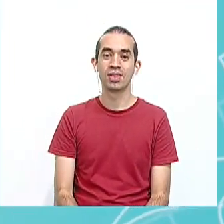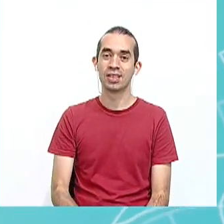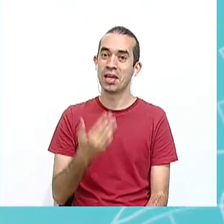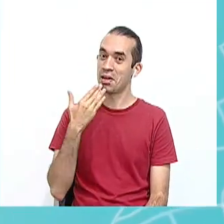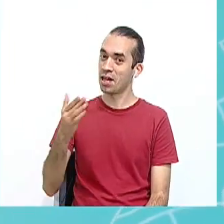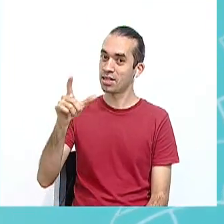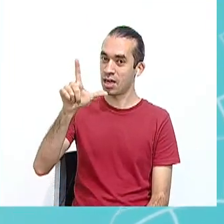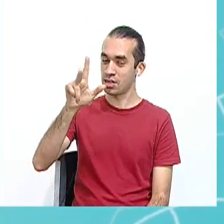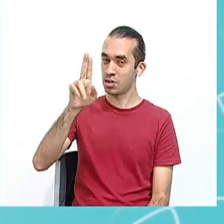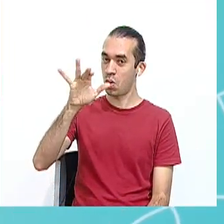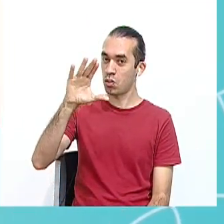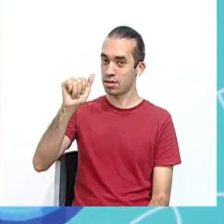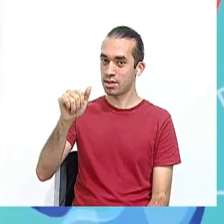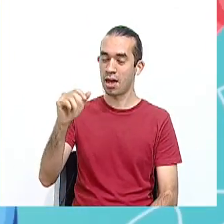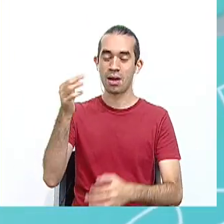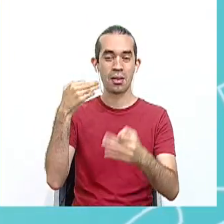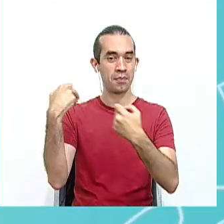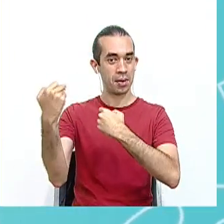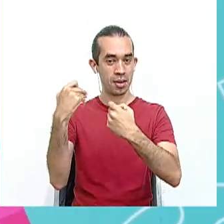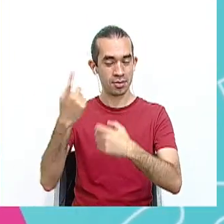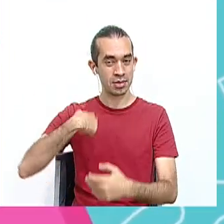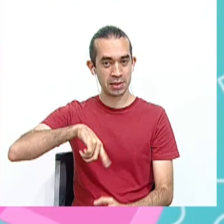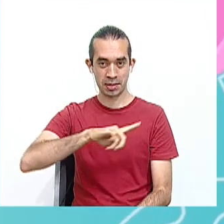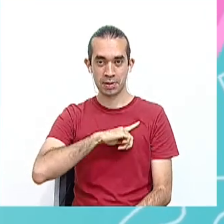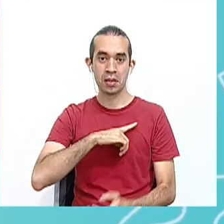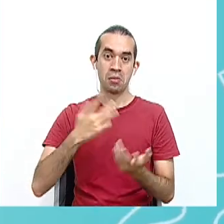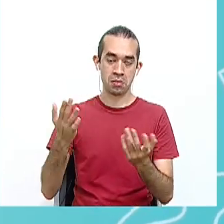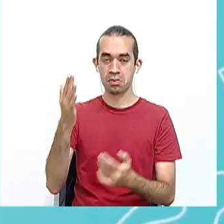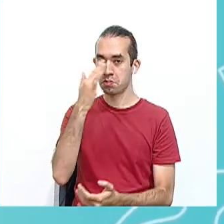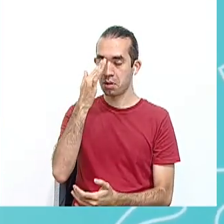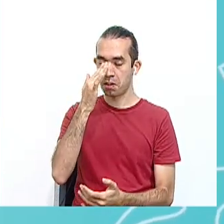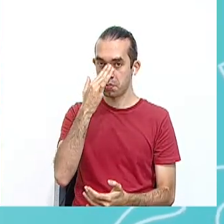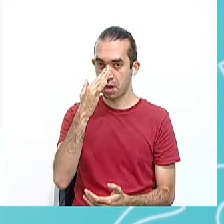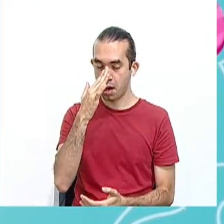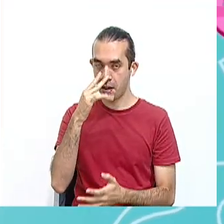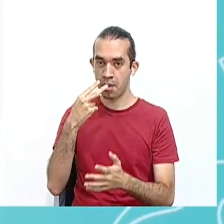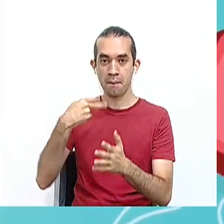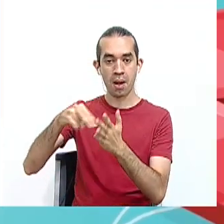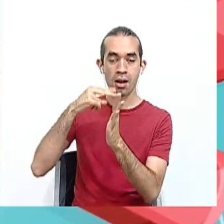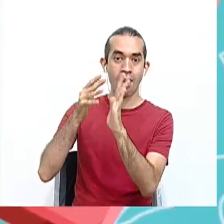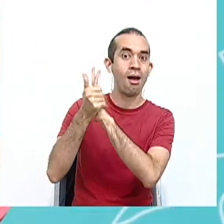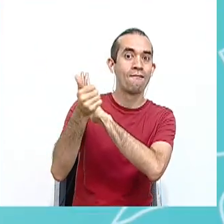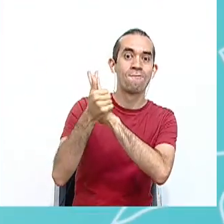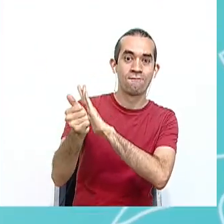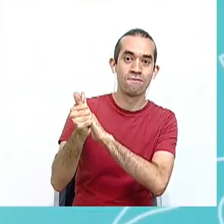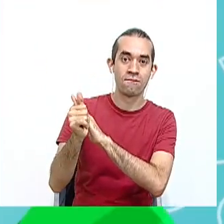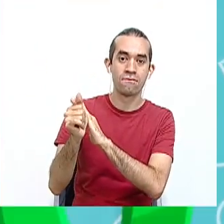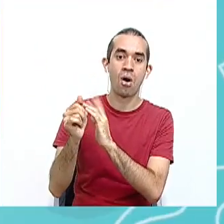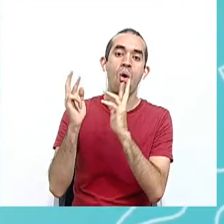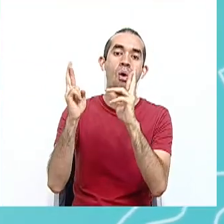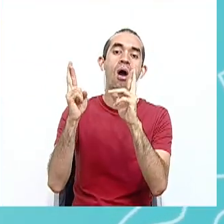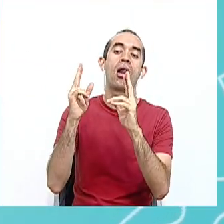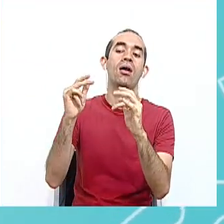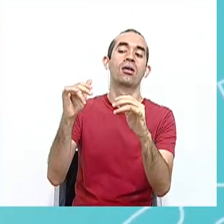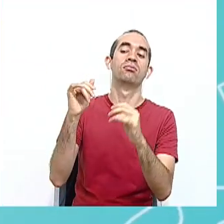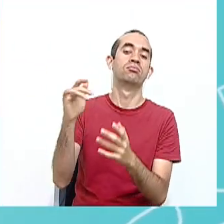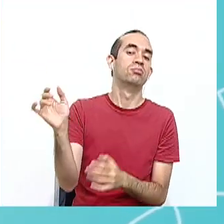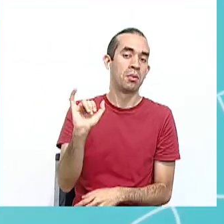Gracias, Lucía, por esa explicación. Y bueno, si su mamá baila tan bien, ojalá que también nos enseñe a